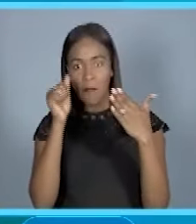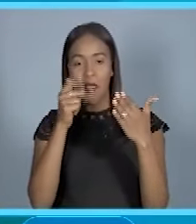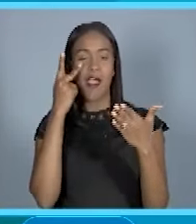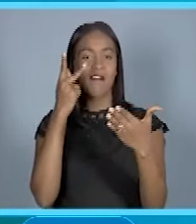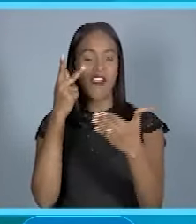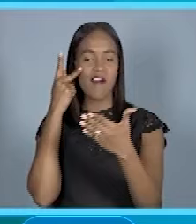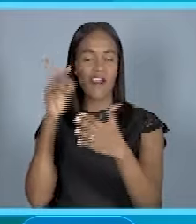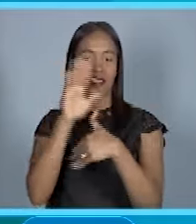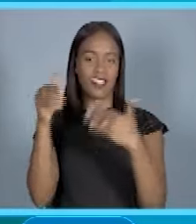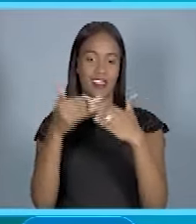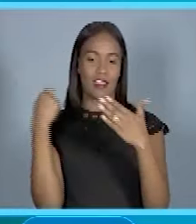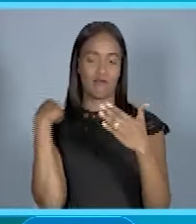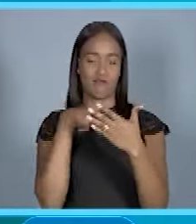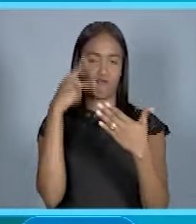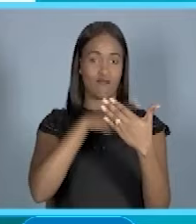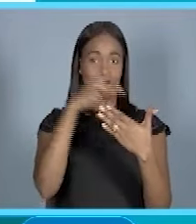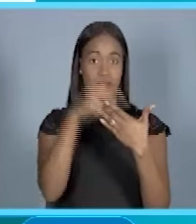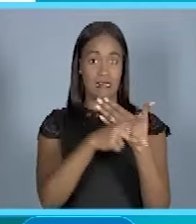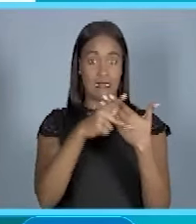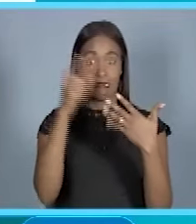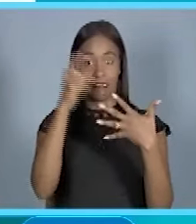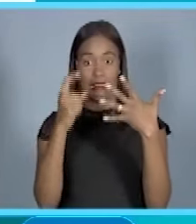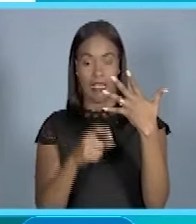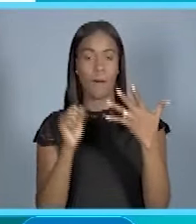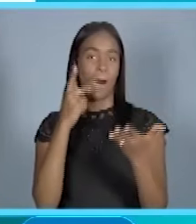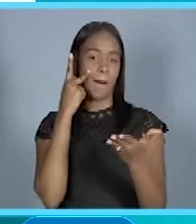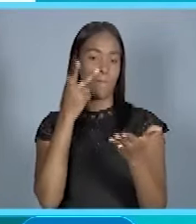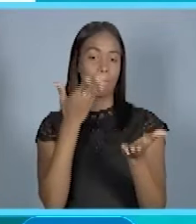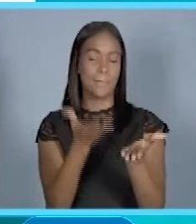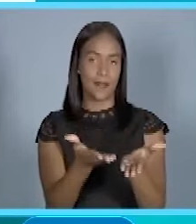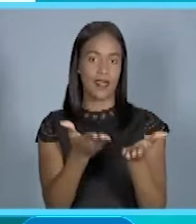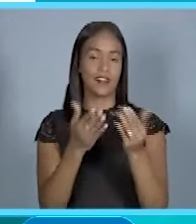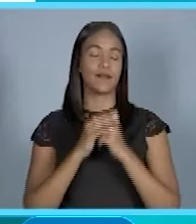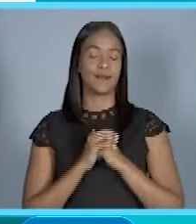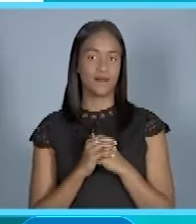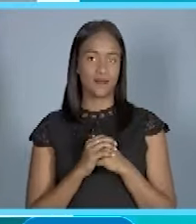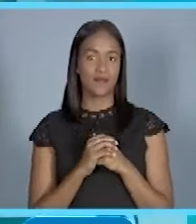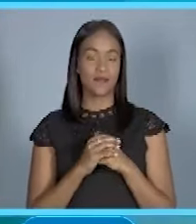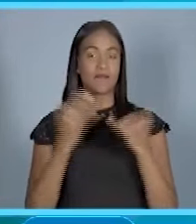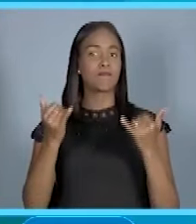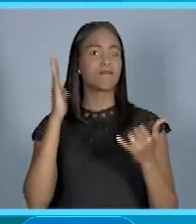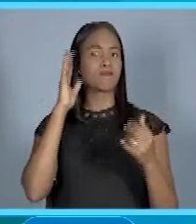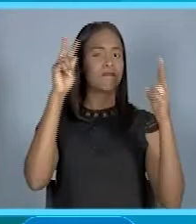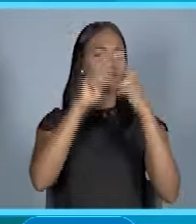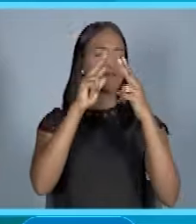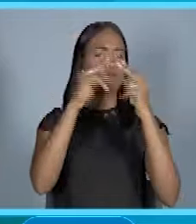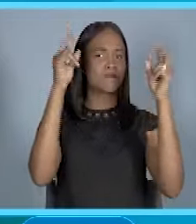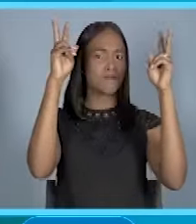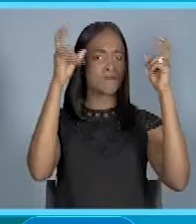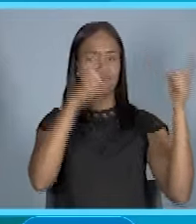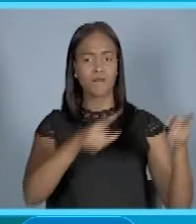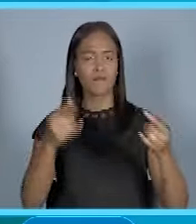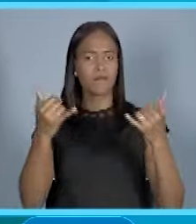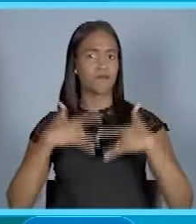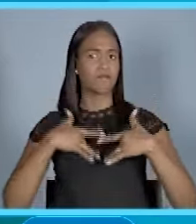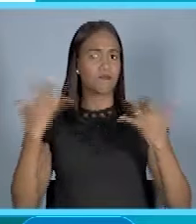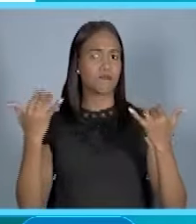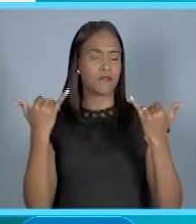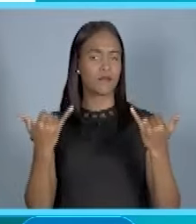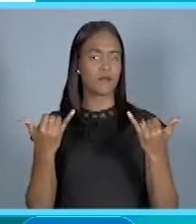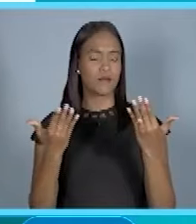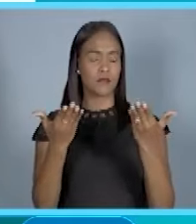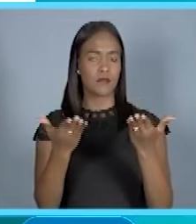ver todo nuestro contenido y nuestras emisiones totalmente en vivo. Vamos a conocer ahora los principales